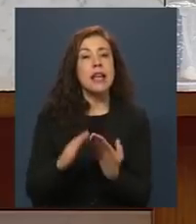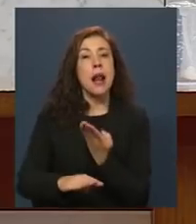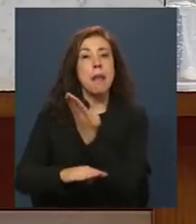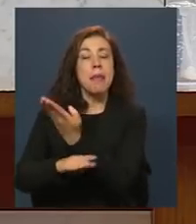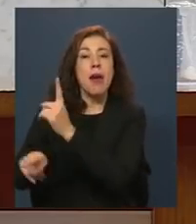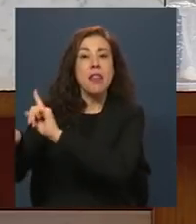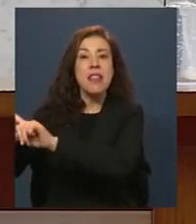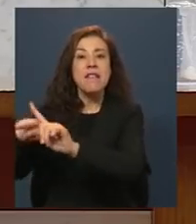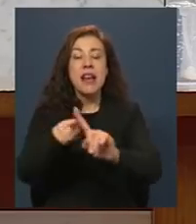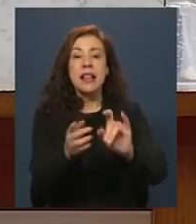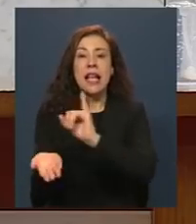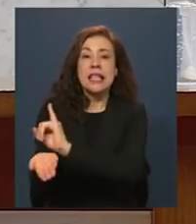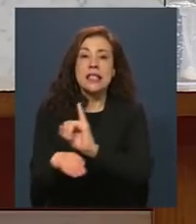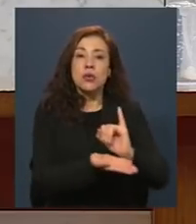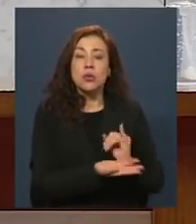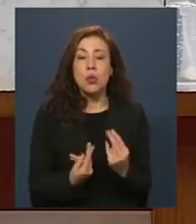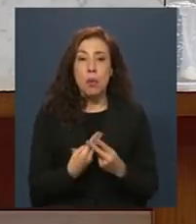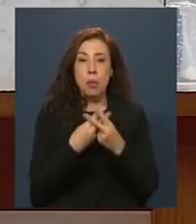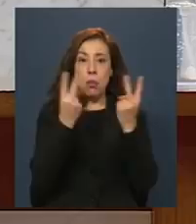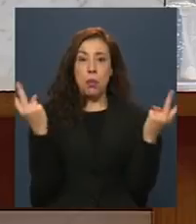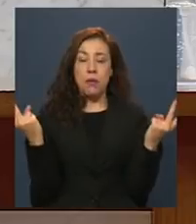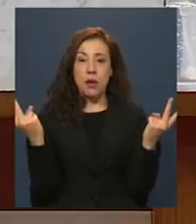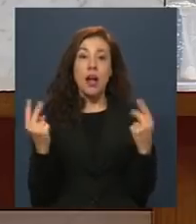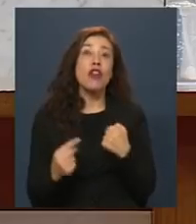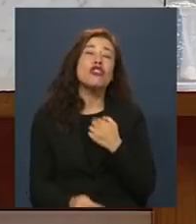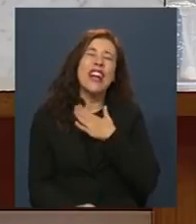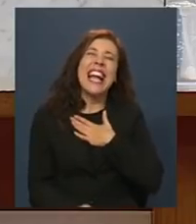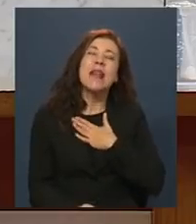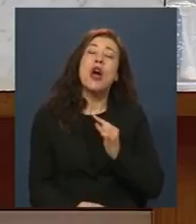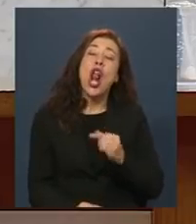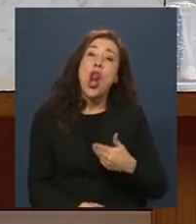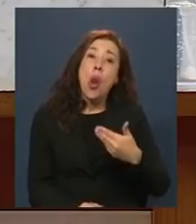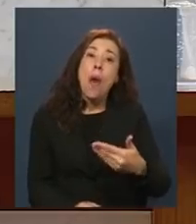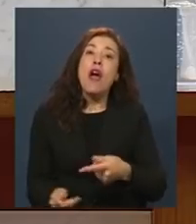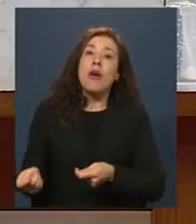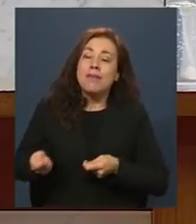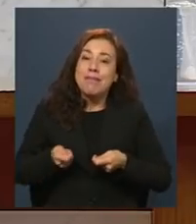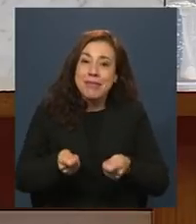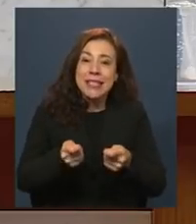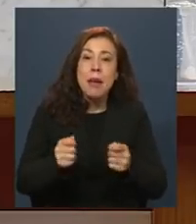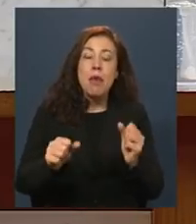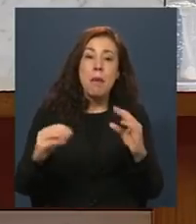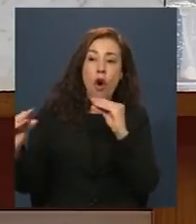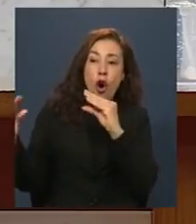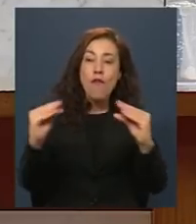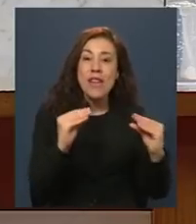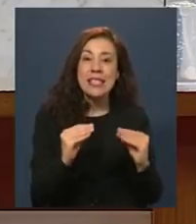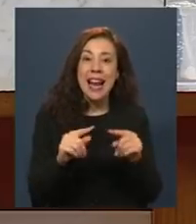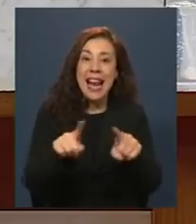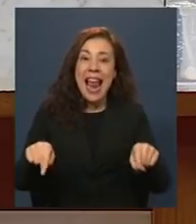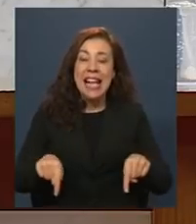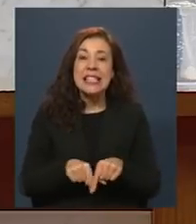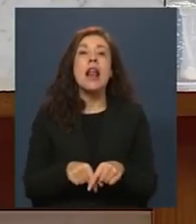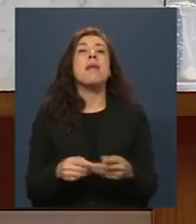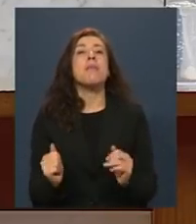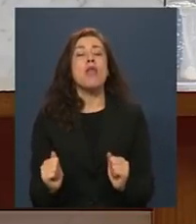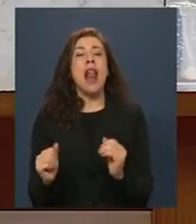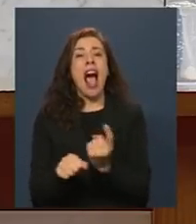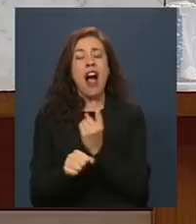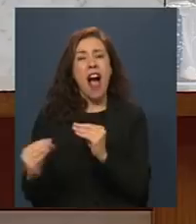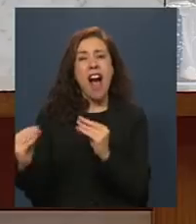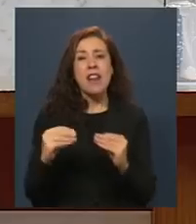distintas instituciones públicas. Deseamos que prontamente pase a la sala para el debate de las senadoras y